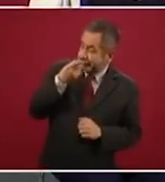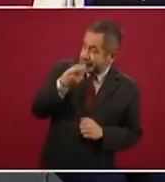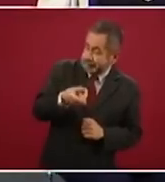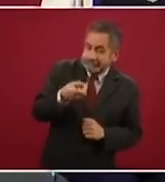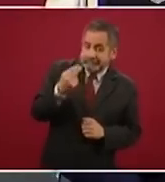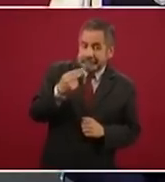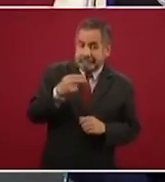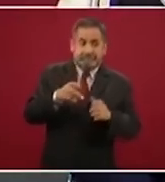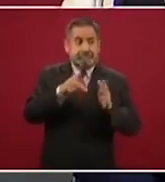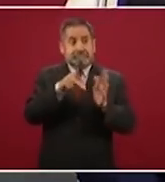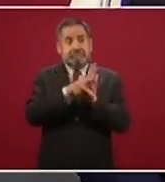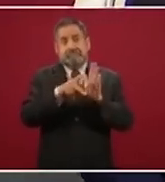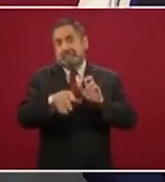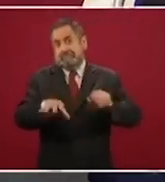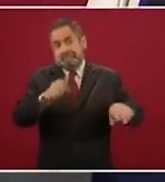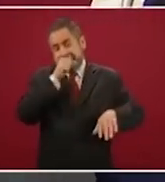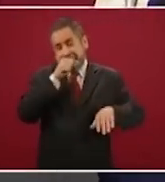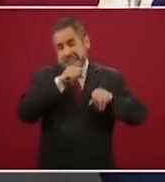nota